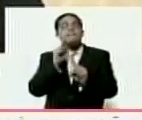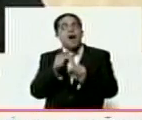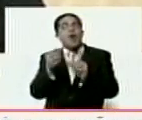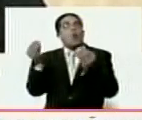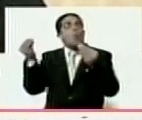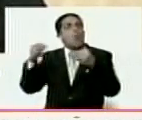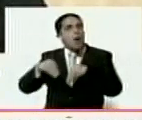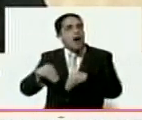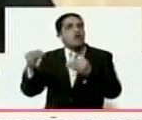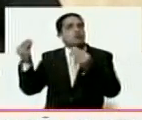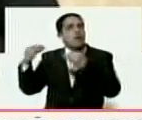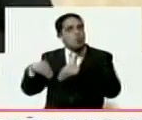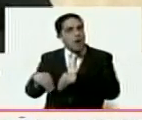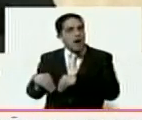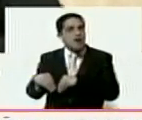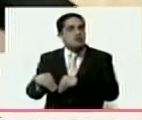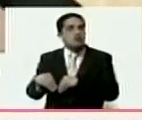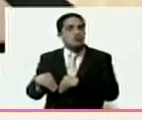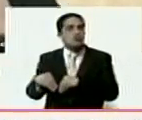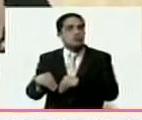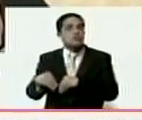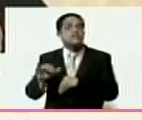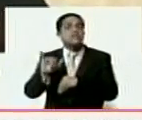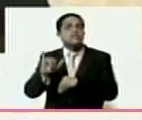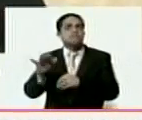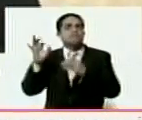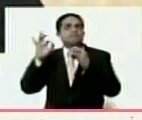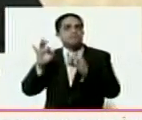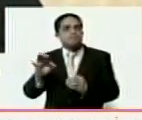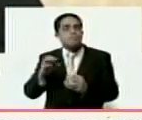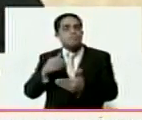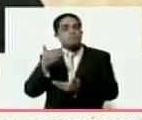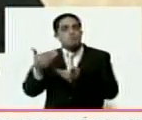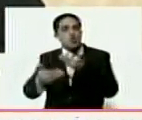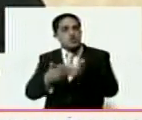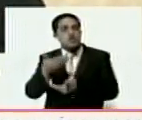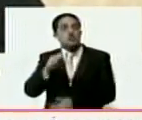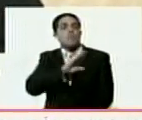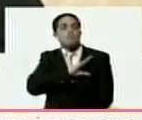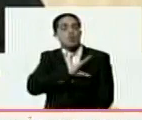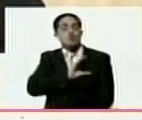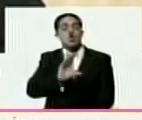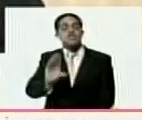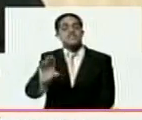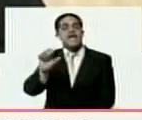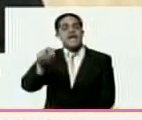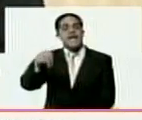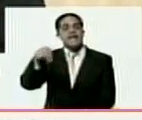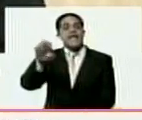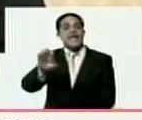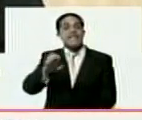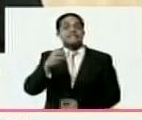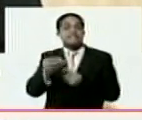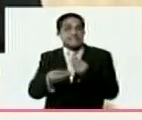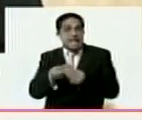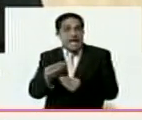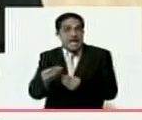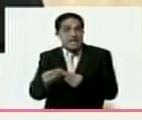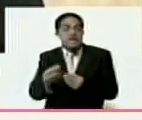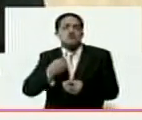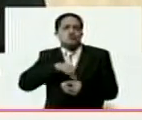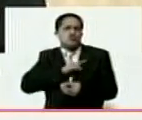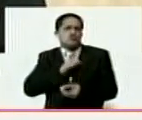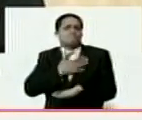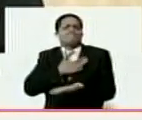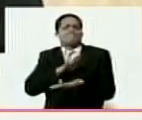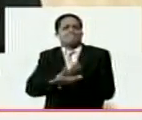acuerdos, para garantizar que los procesos institucionales electorales se desaten y podamos ir en paz